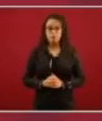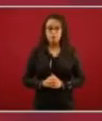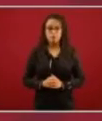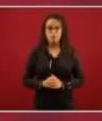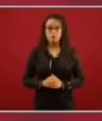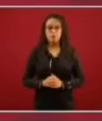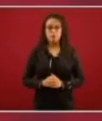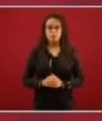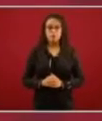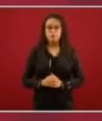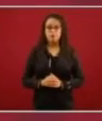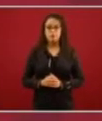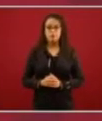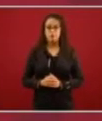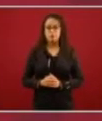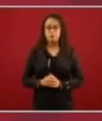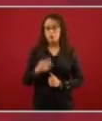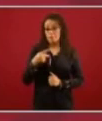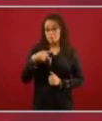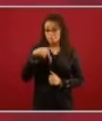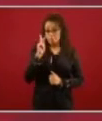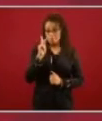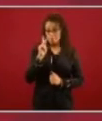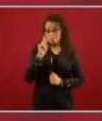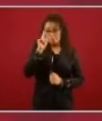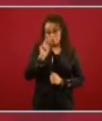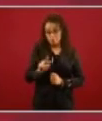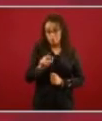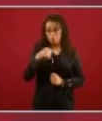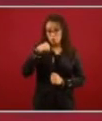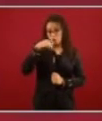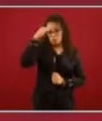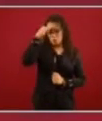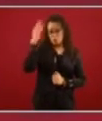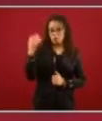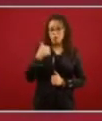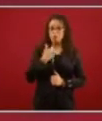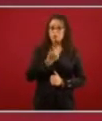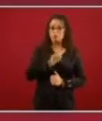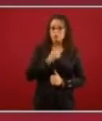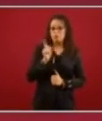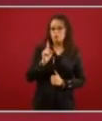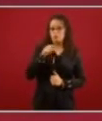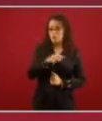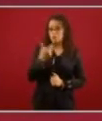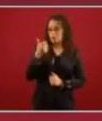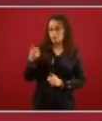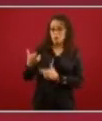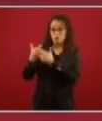pero como mexicano no me gustaría que se utilizaran las reservas